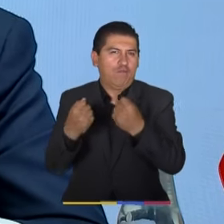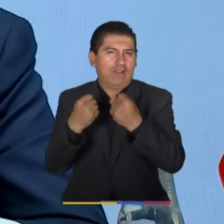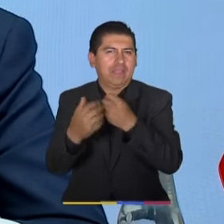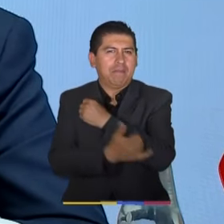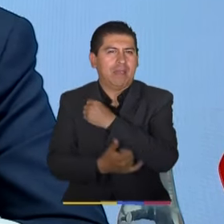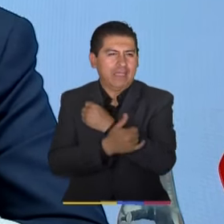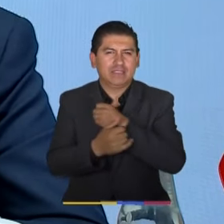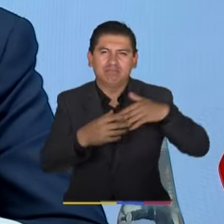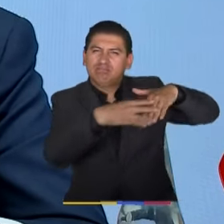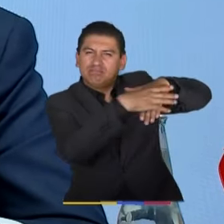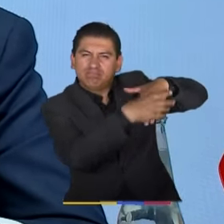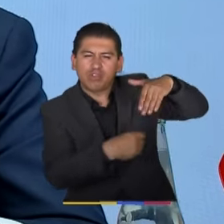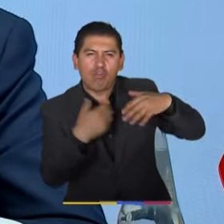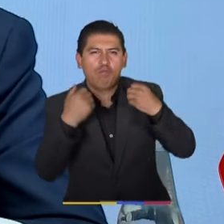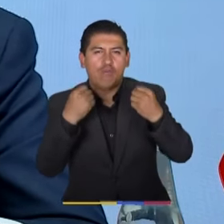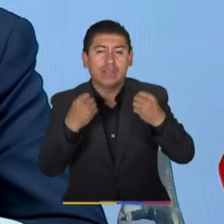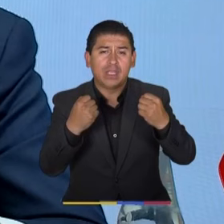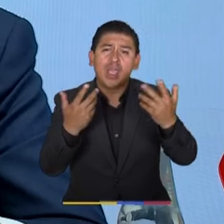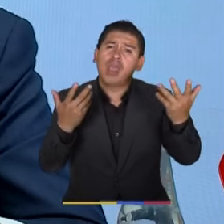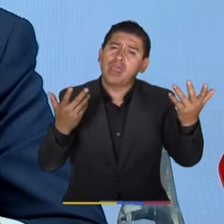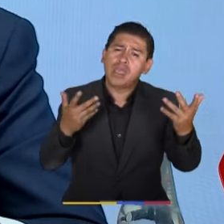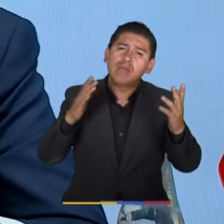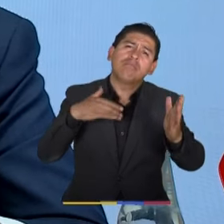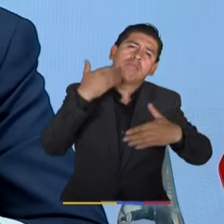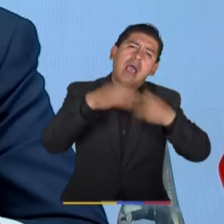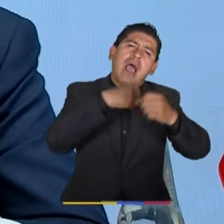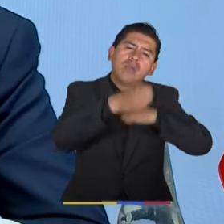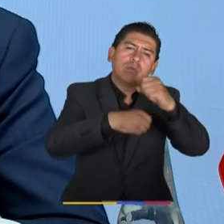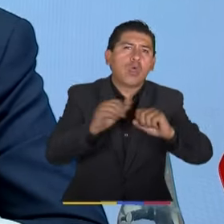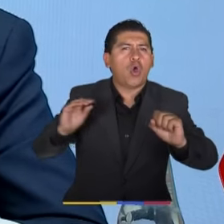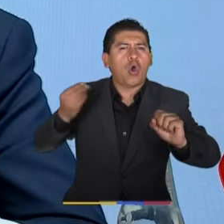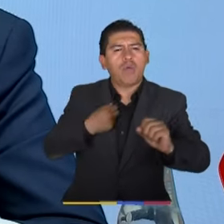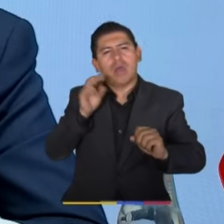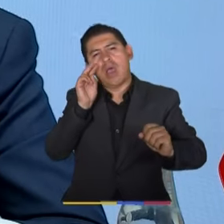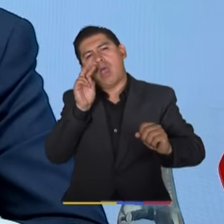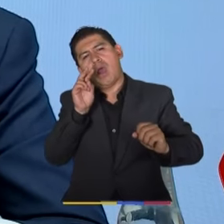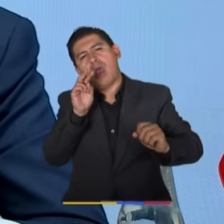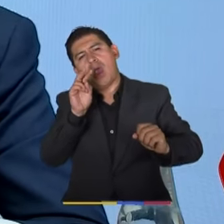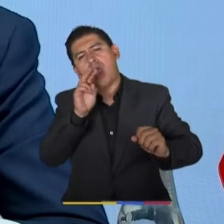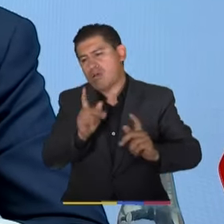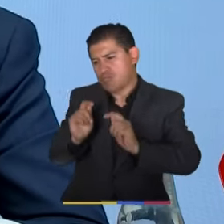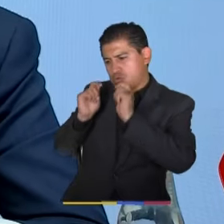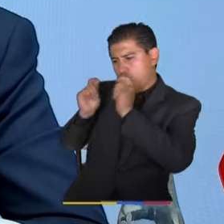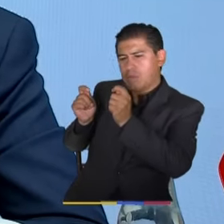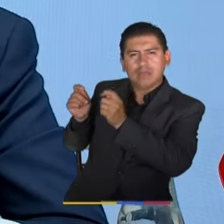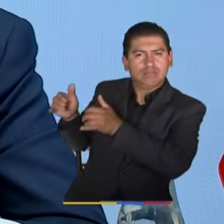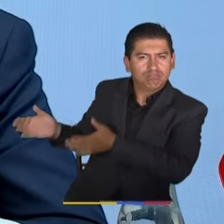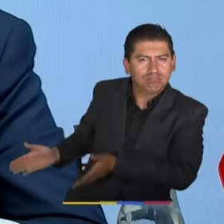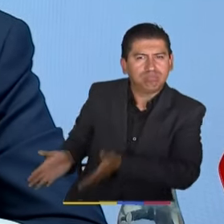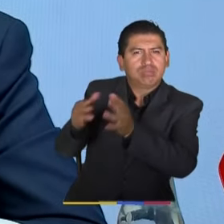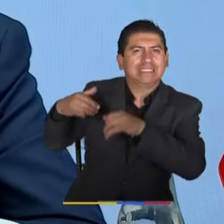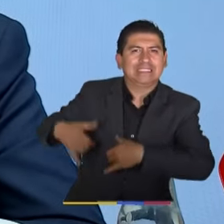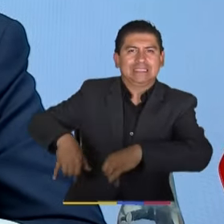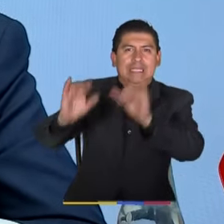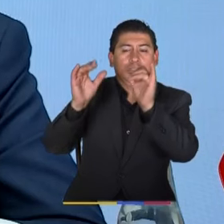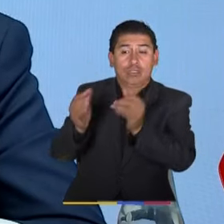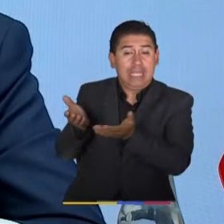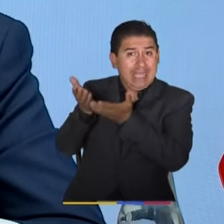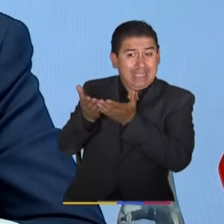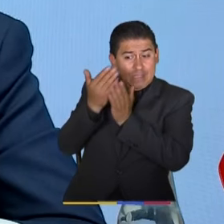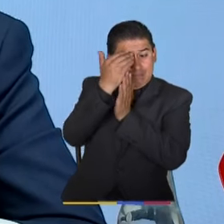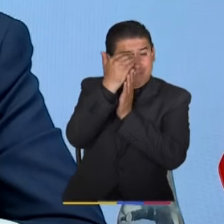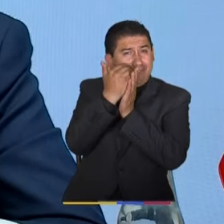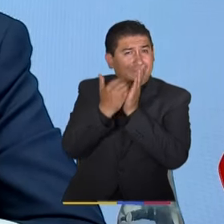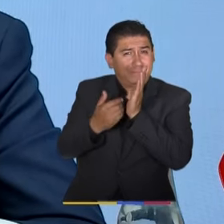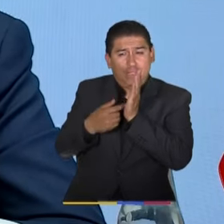generaciones este valioso compromiso con el espacio iberoamericano. A ellas les legamos un instrumento de cambio